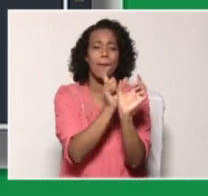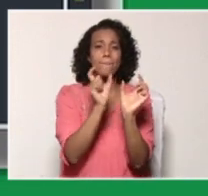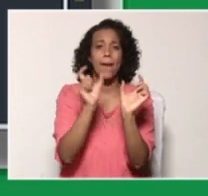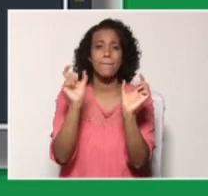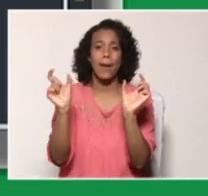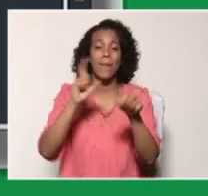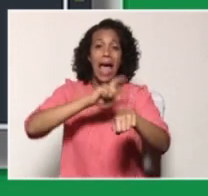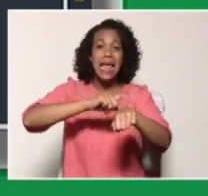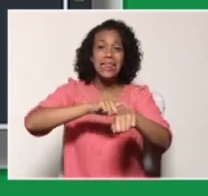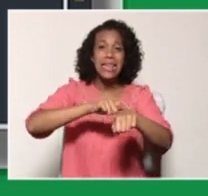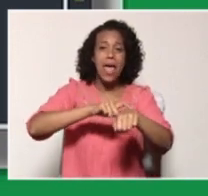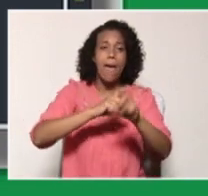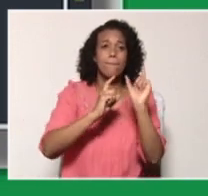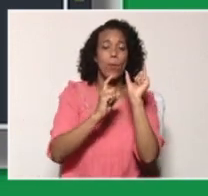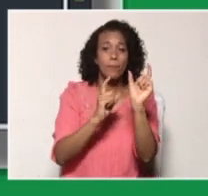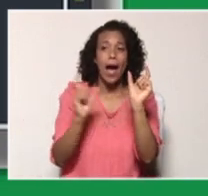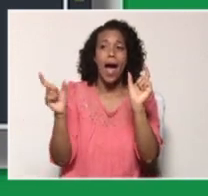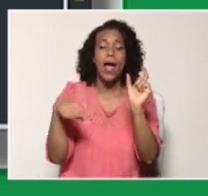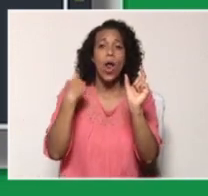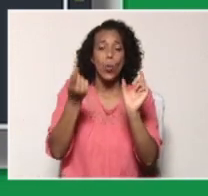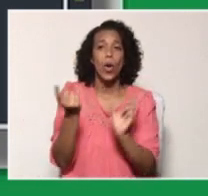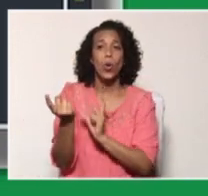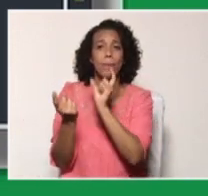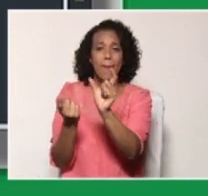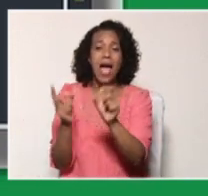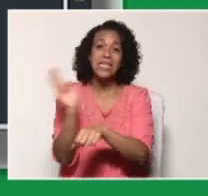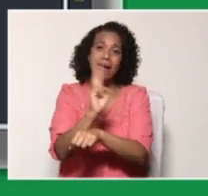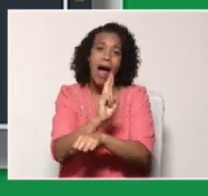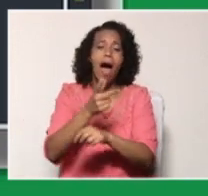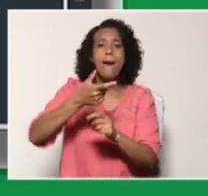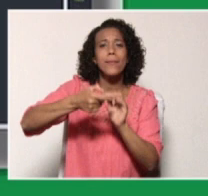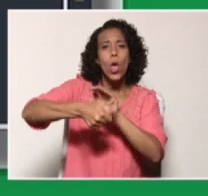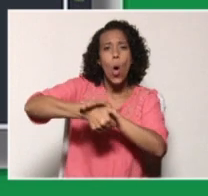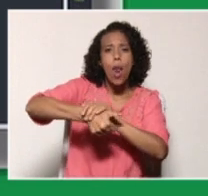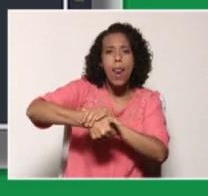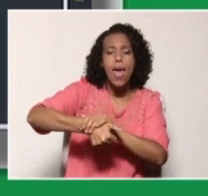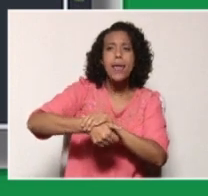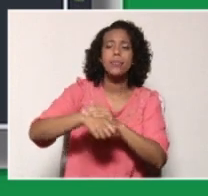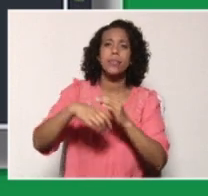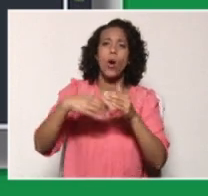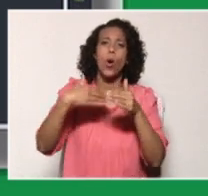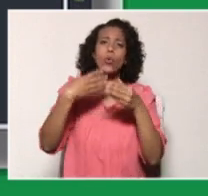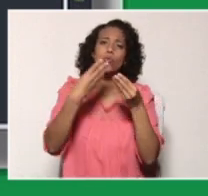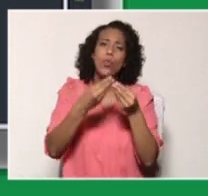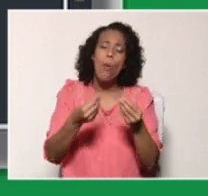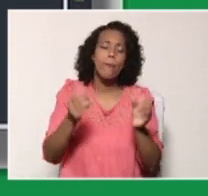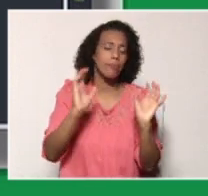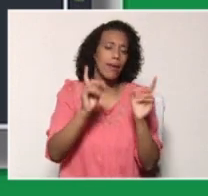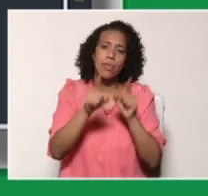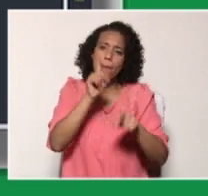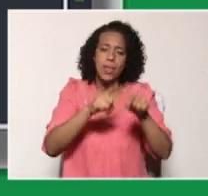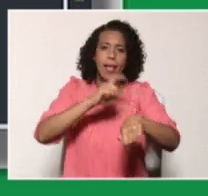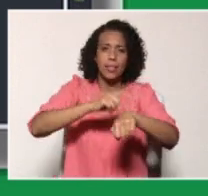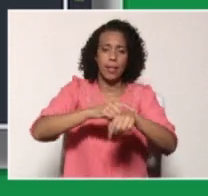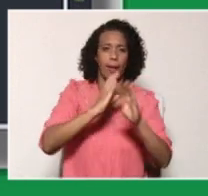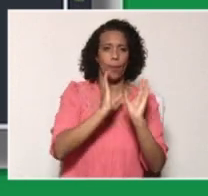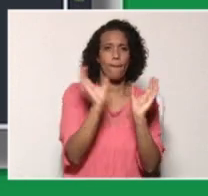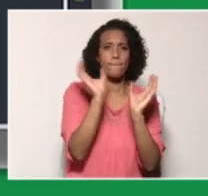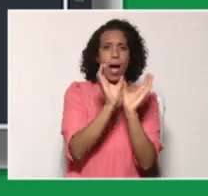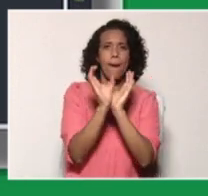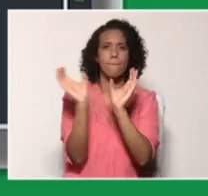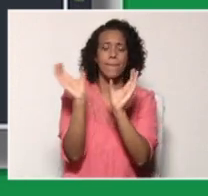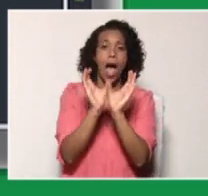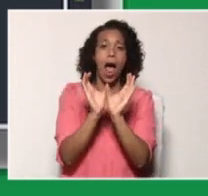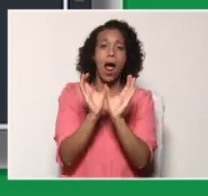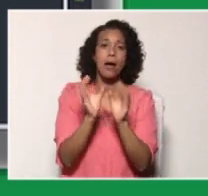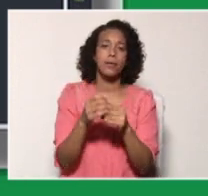Colocamos transición, seleccionamos la transición de la imagen a la siguiente y vemos los